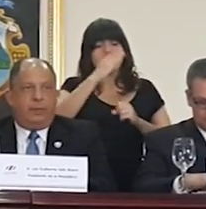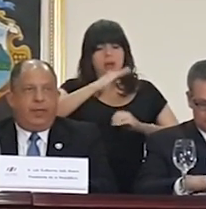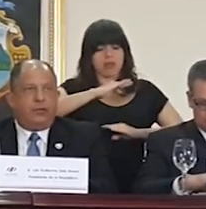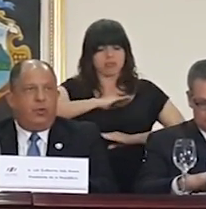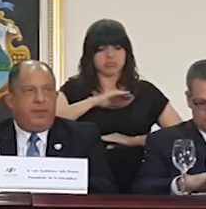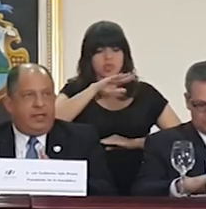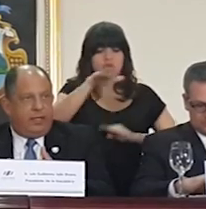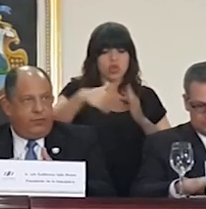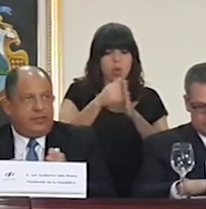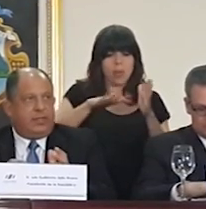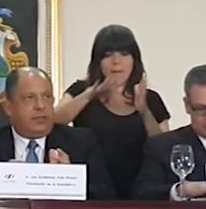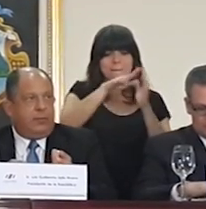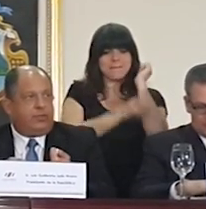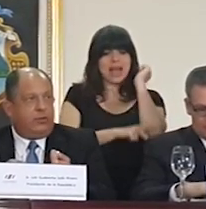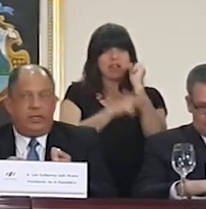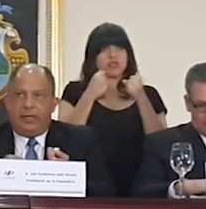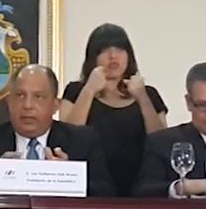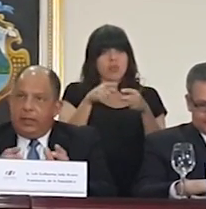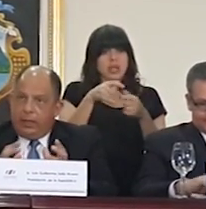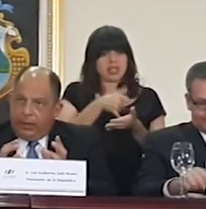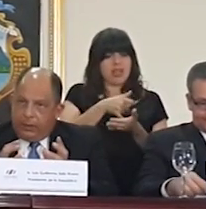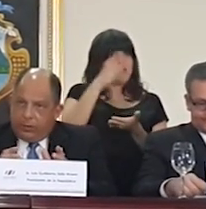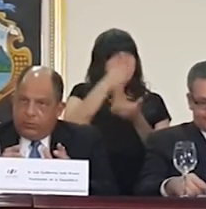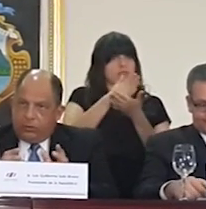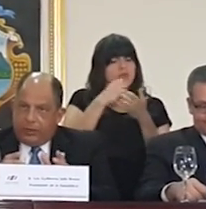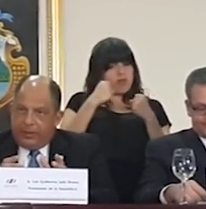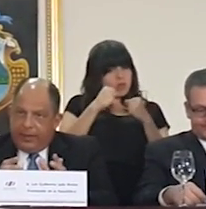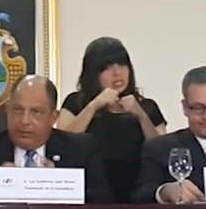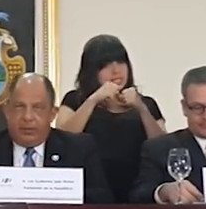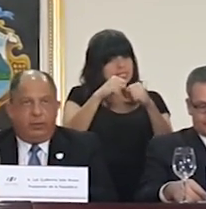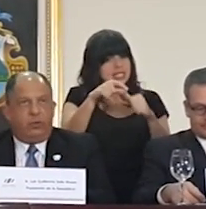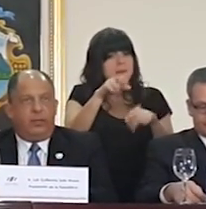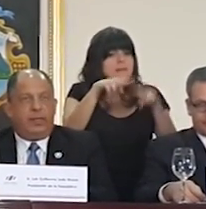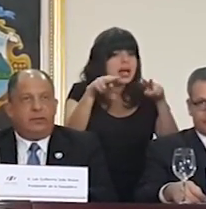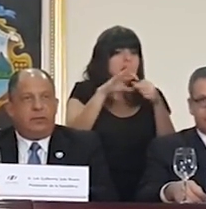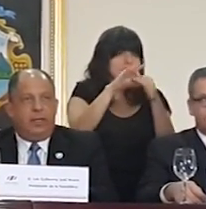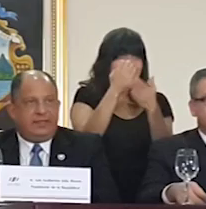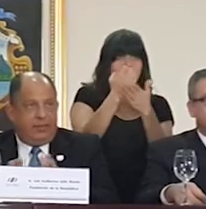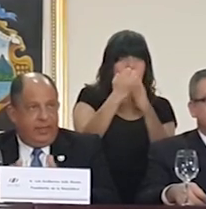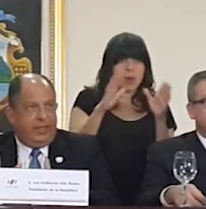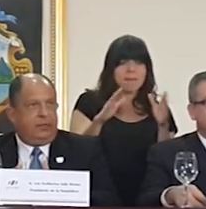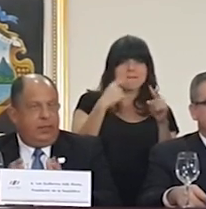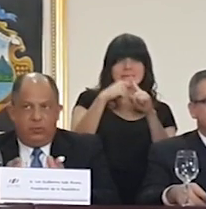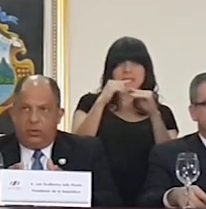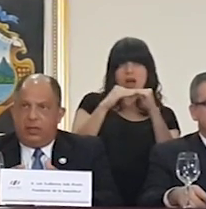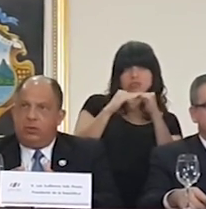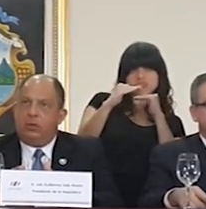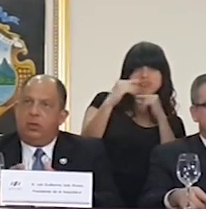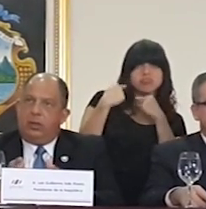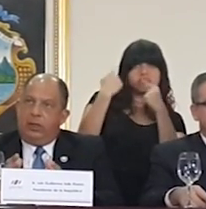y el país no pierda la fuerza que está demostrando tener en cuanto a otras variables macroeconómicas y la estabilidad que hemos